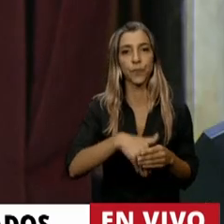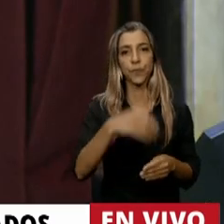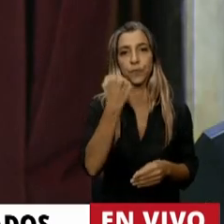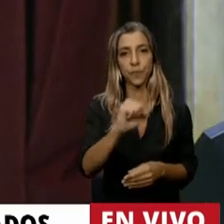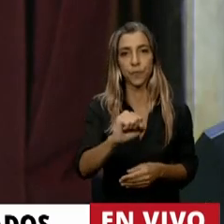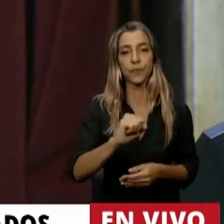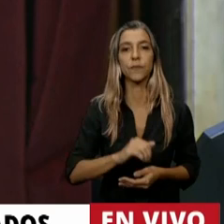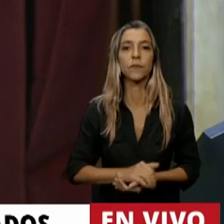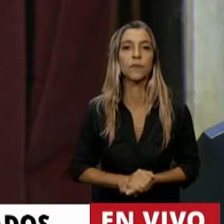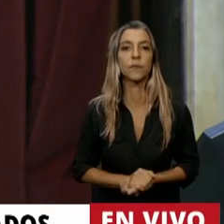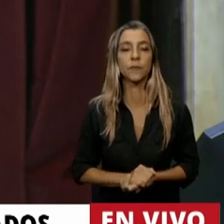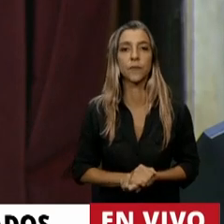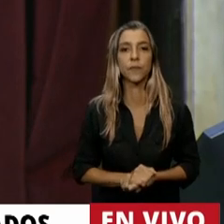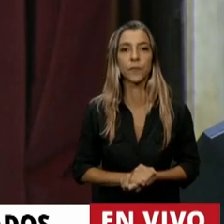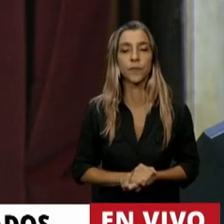Ausente a la hora de votar.